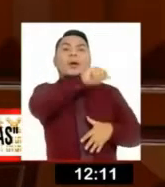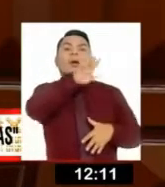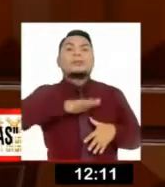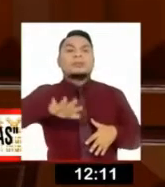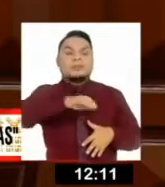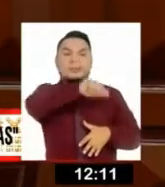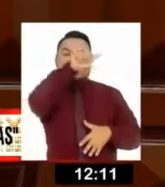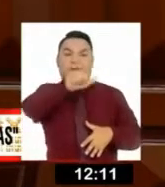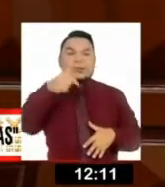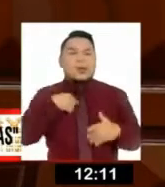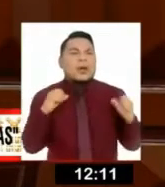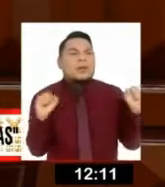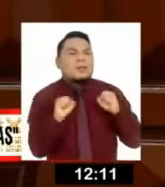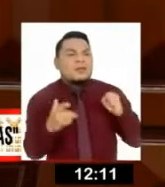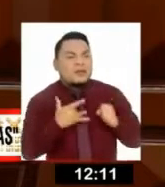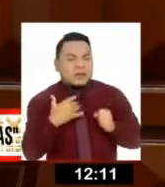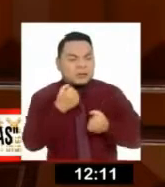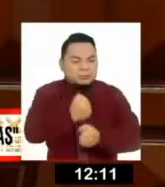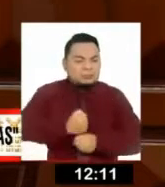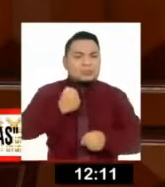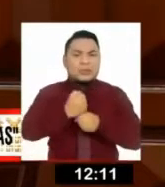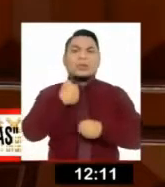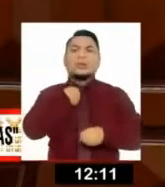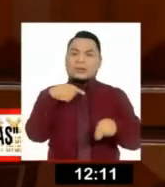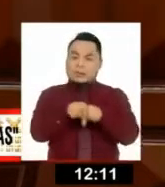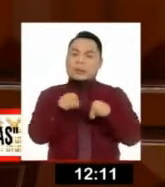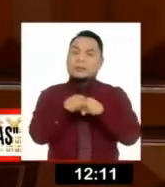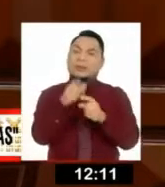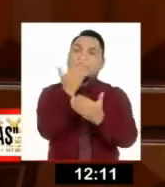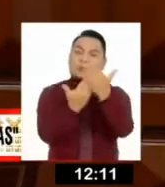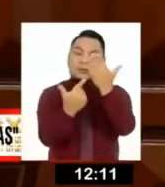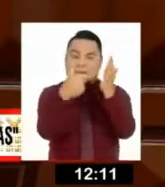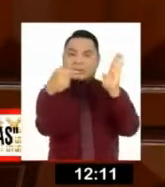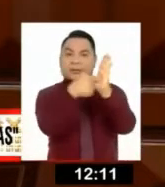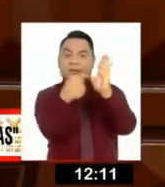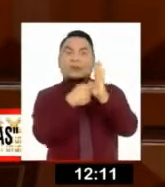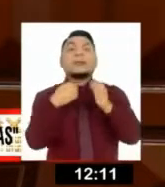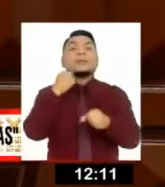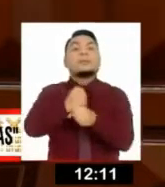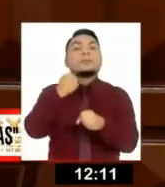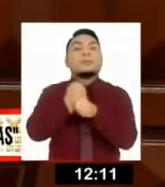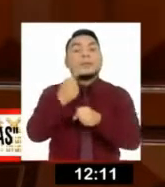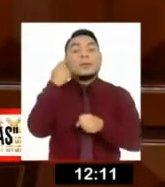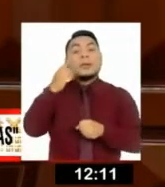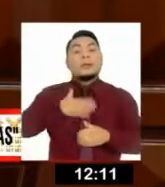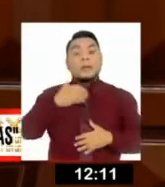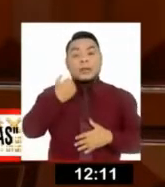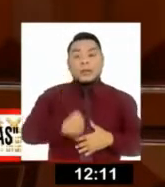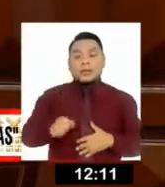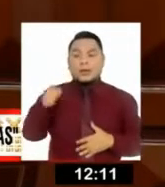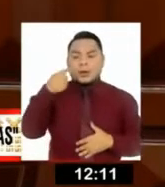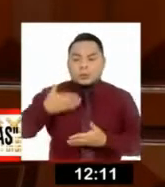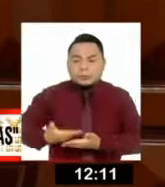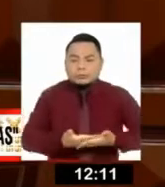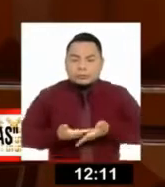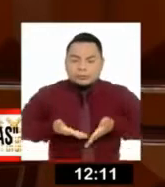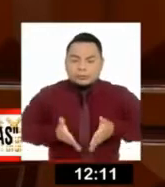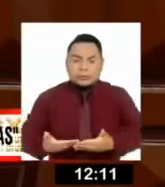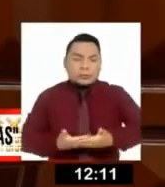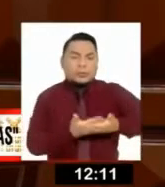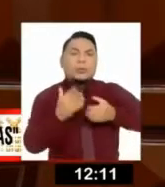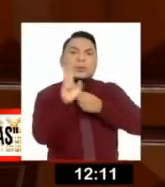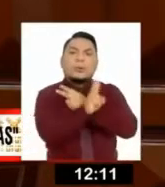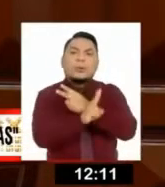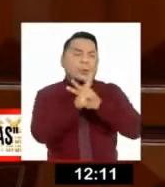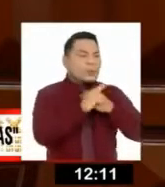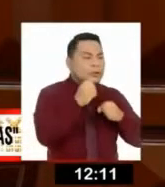fueron también estas manos del campo las que cargaron y mecieron a mis hijos cuando eran pequeños.